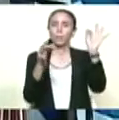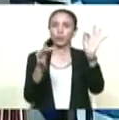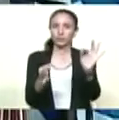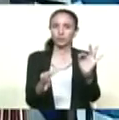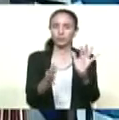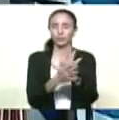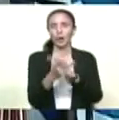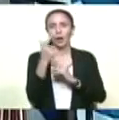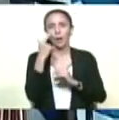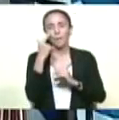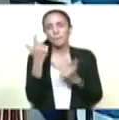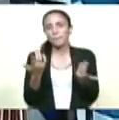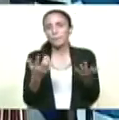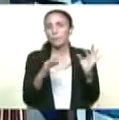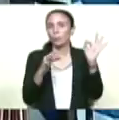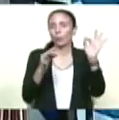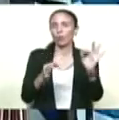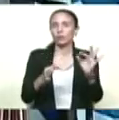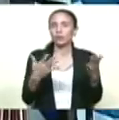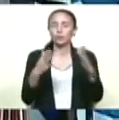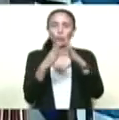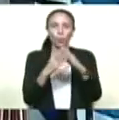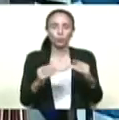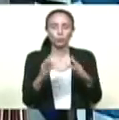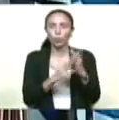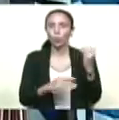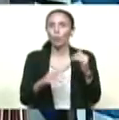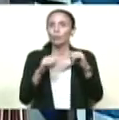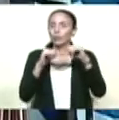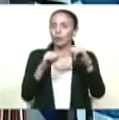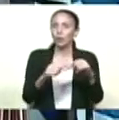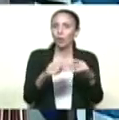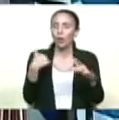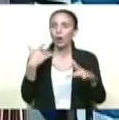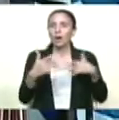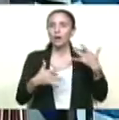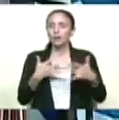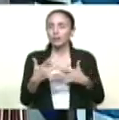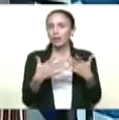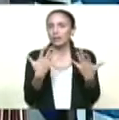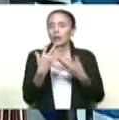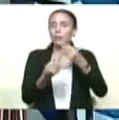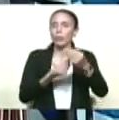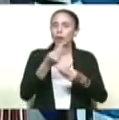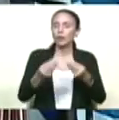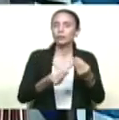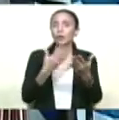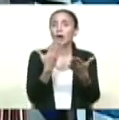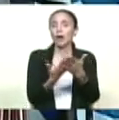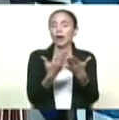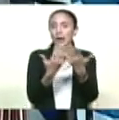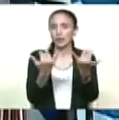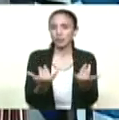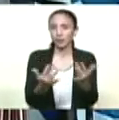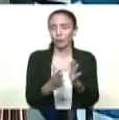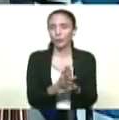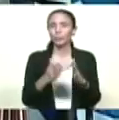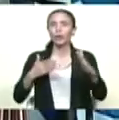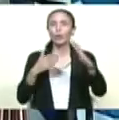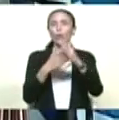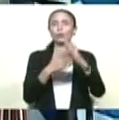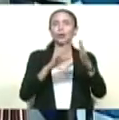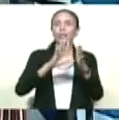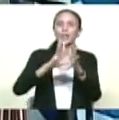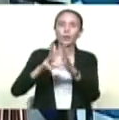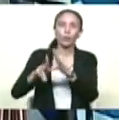reciente hallazgo con acciones judiciales muy concretas en nuestra lucha en nuestra gesta anticorrupción que tiene que ver con la